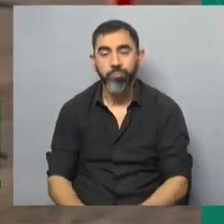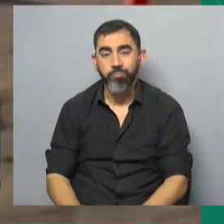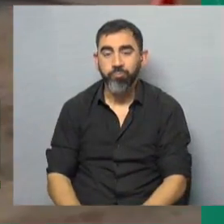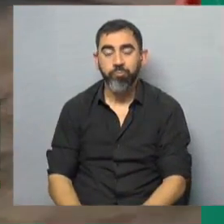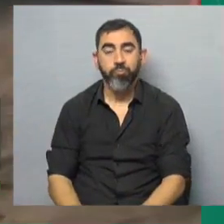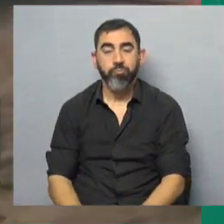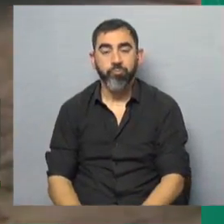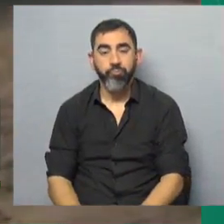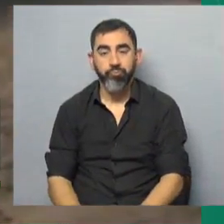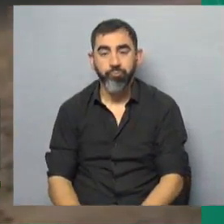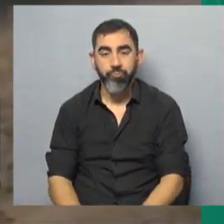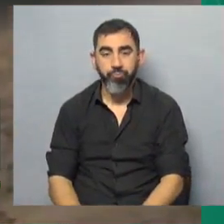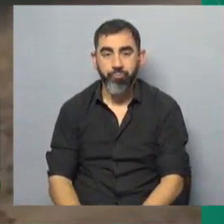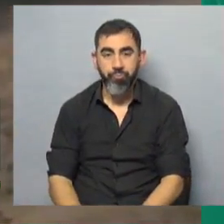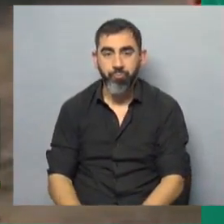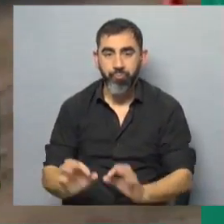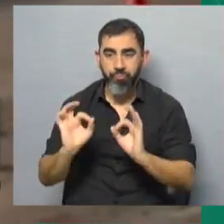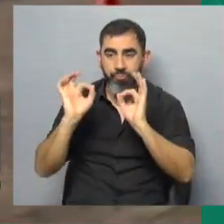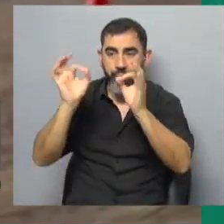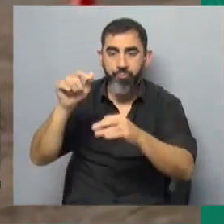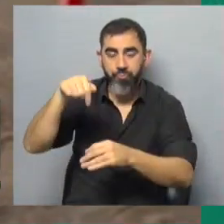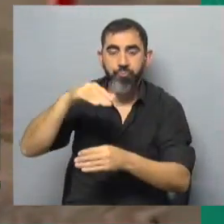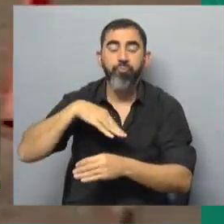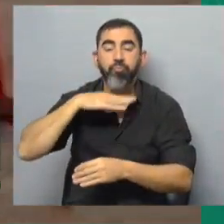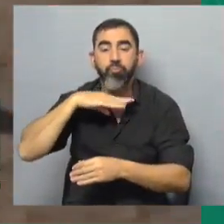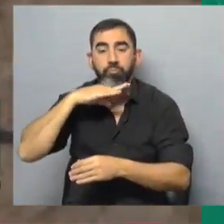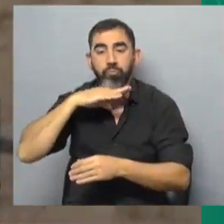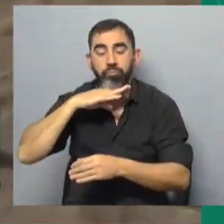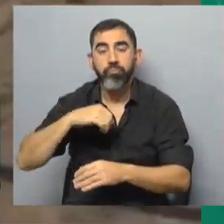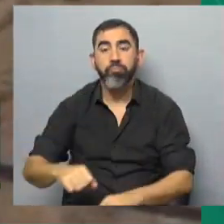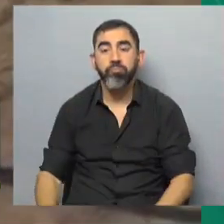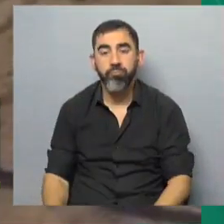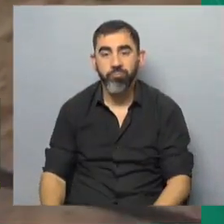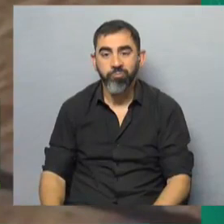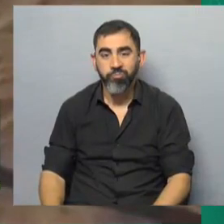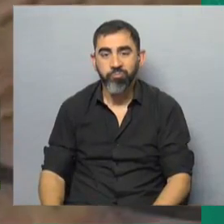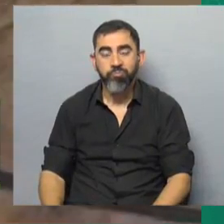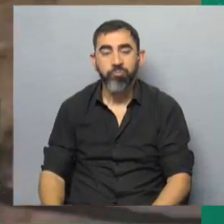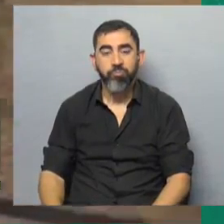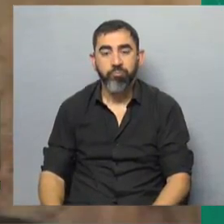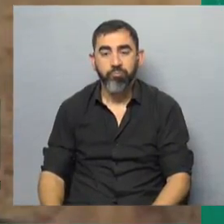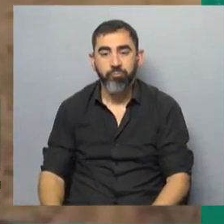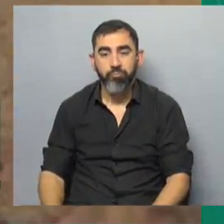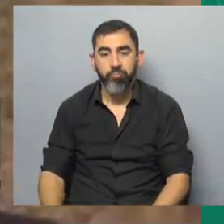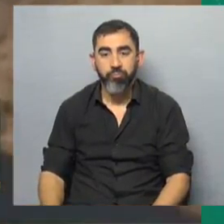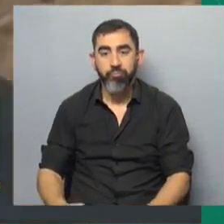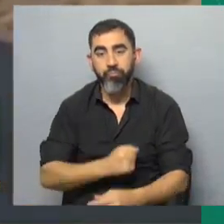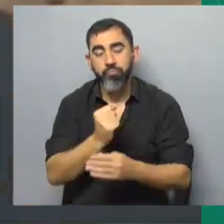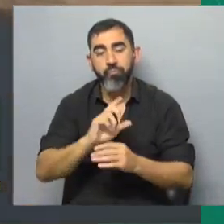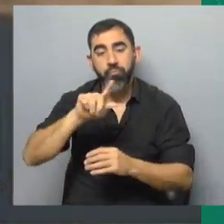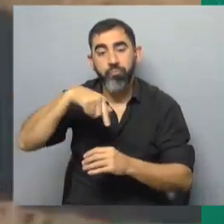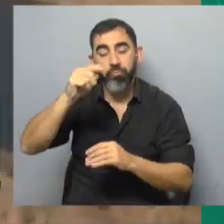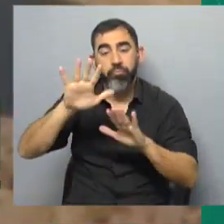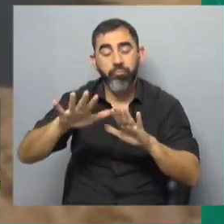bueno, estamos llegando esta tarde a Canelones y ahí los compañeros se van a alojar en nuestro sindicato hasta el día de mañana y la idea